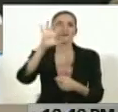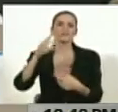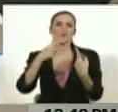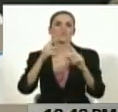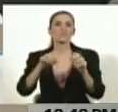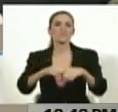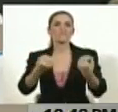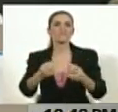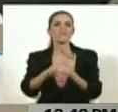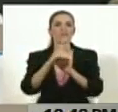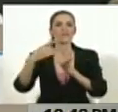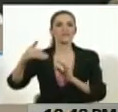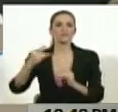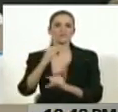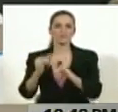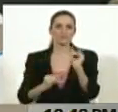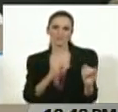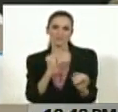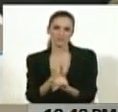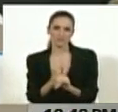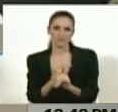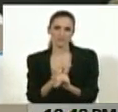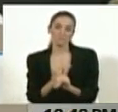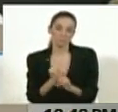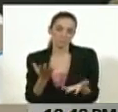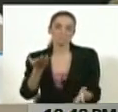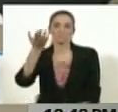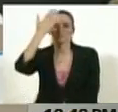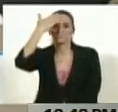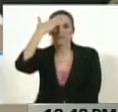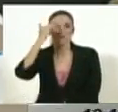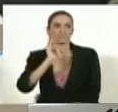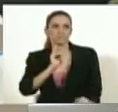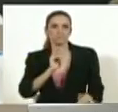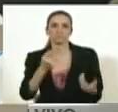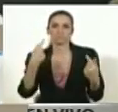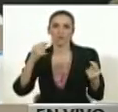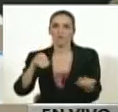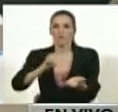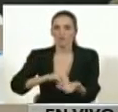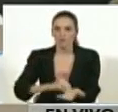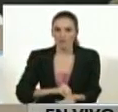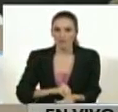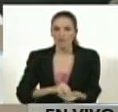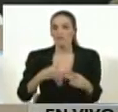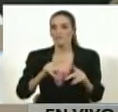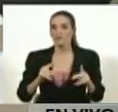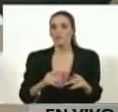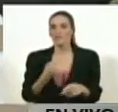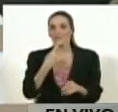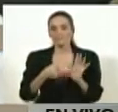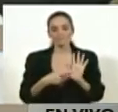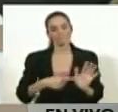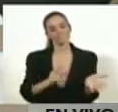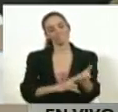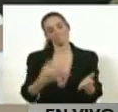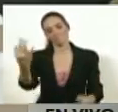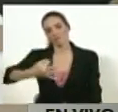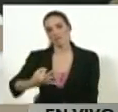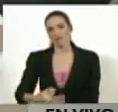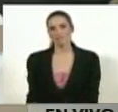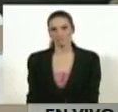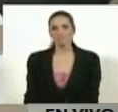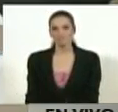el derecho internacional bueno sabemos que ellos intentarán nuevamente pero se impondrá la verdad no hay